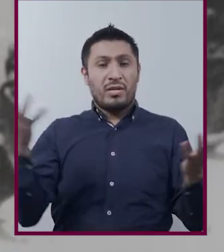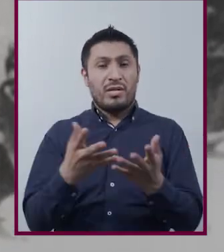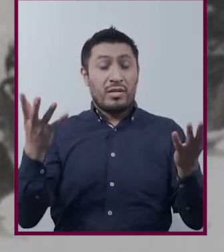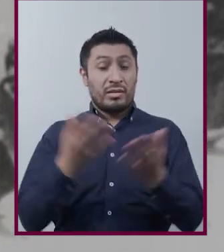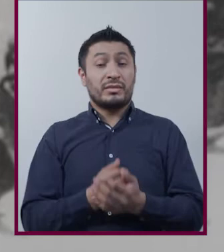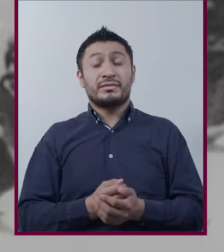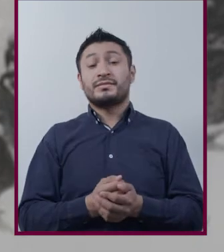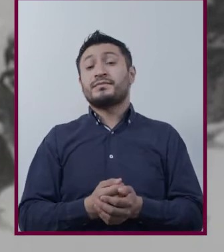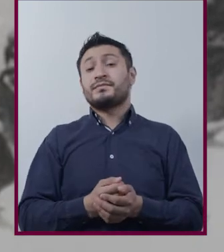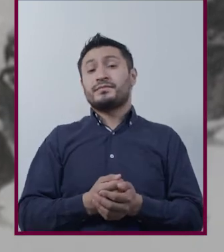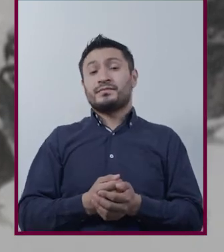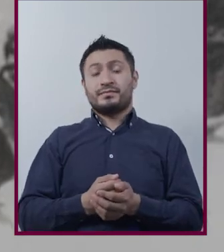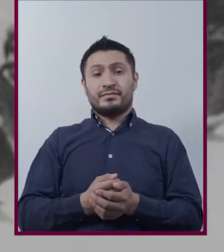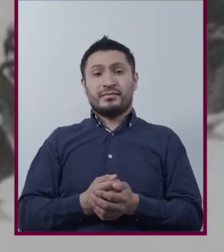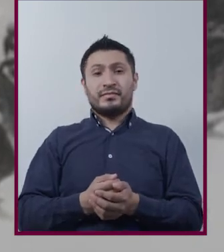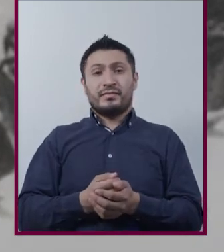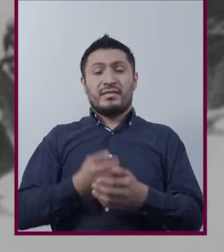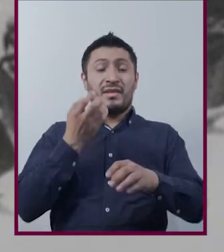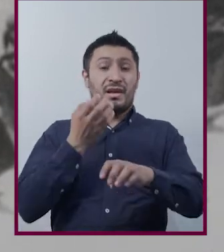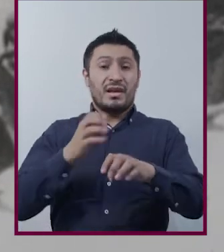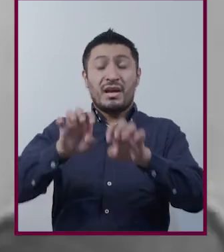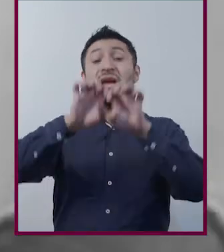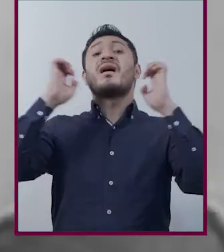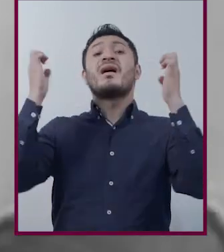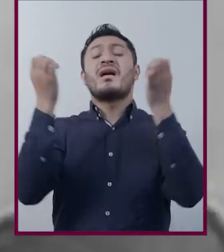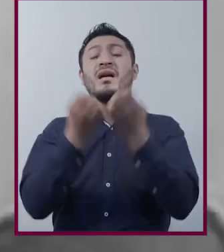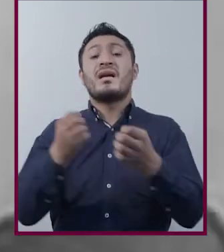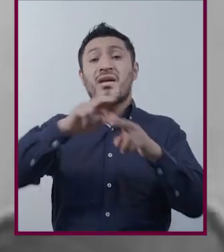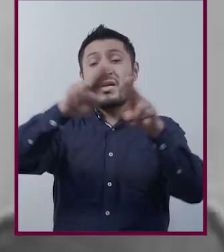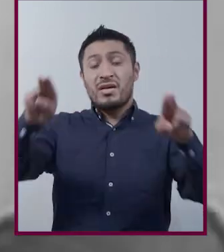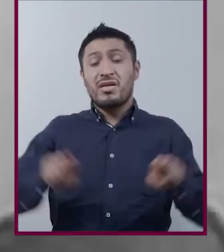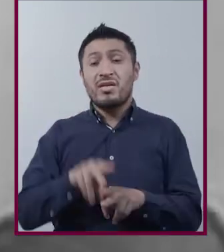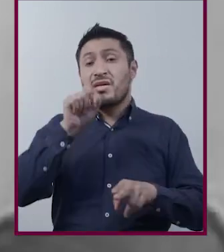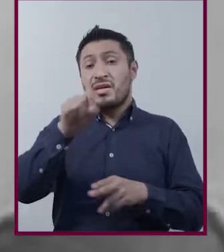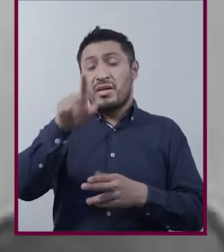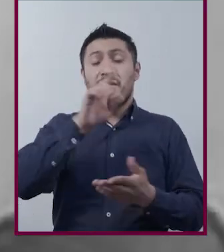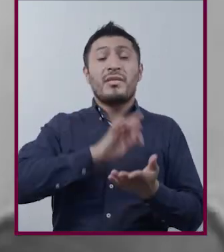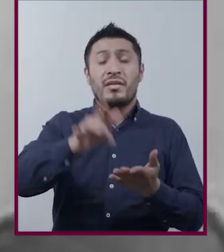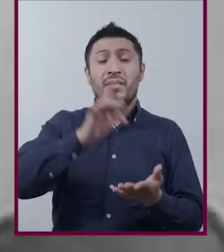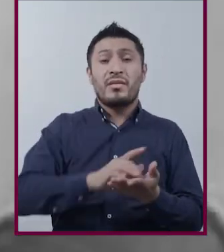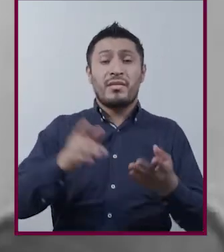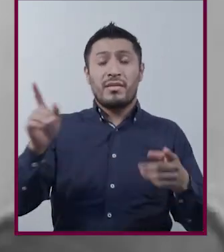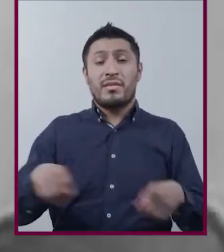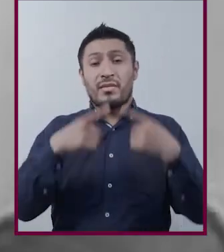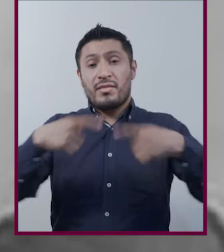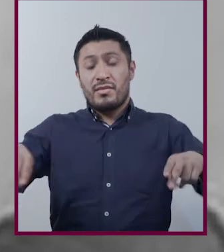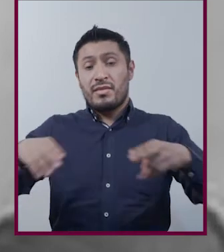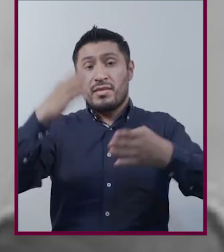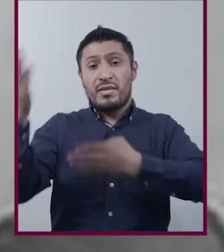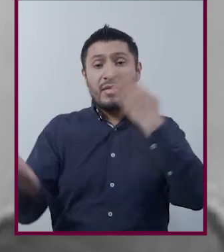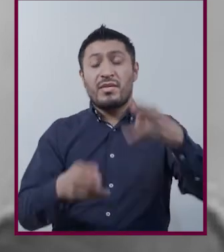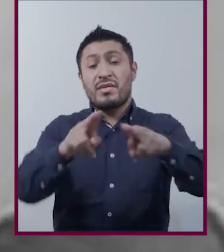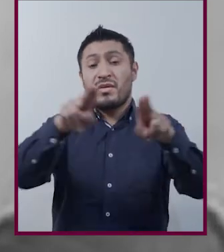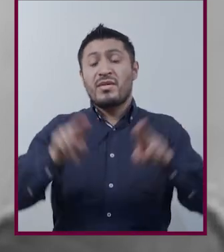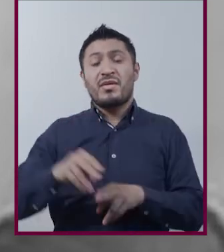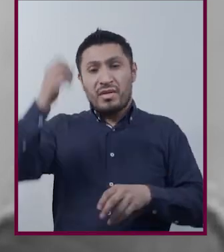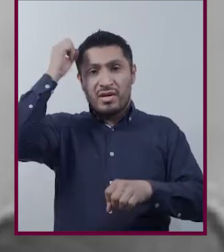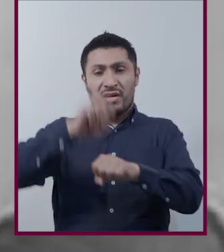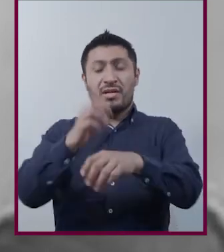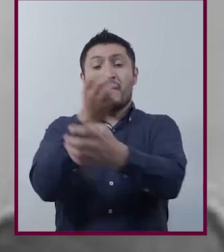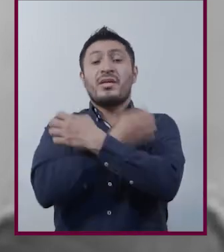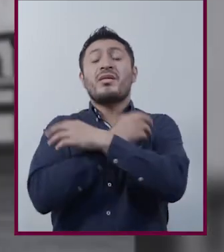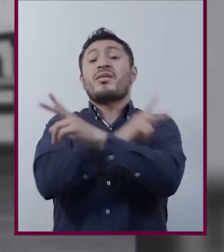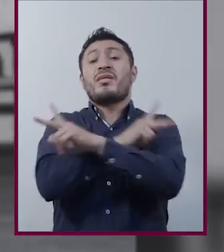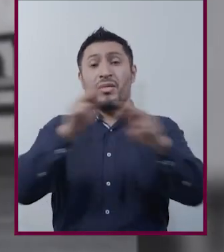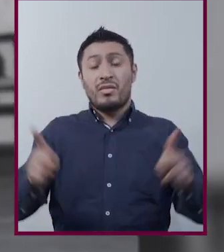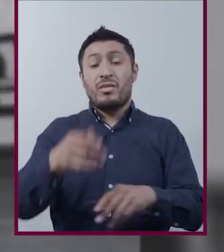a cabo en el Estadio Nacional. También colaboró en la sección de Música y Bailes Nacionales de la Secretaría de Educación